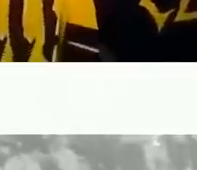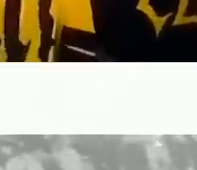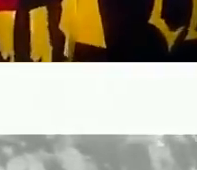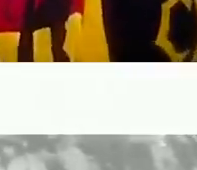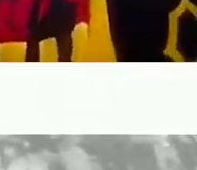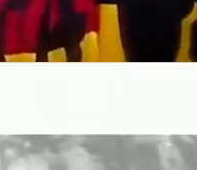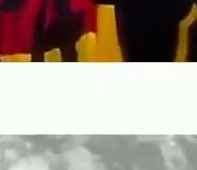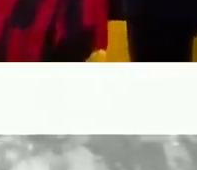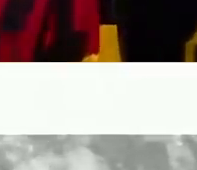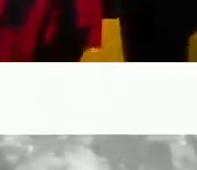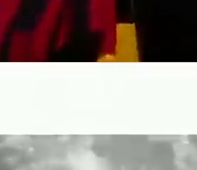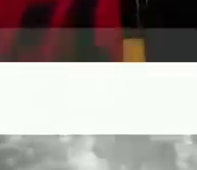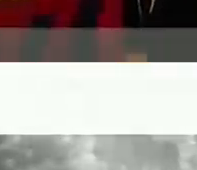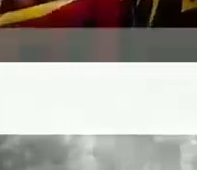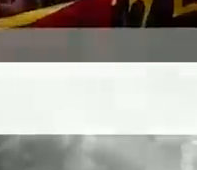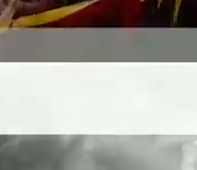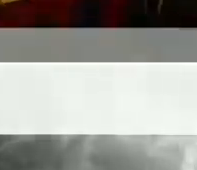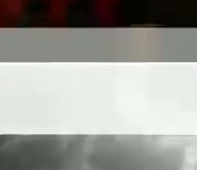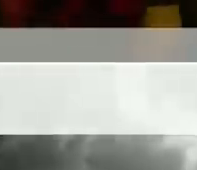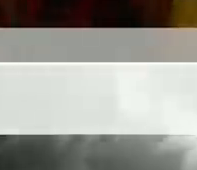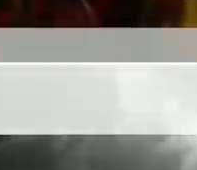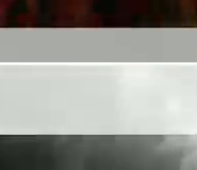lejos de aquí.